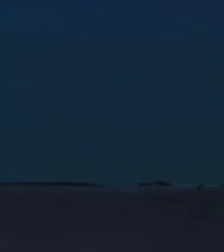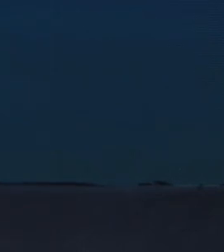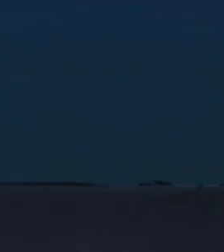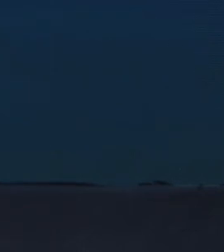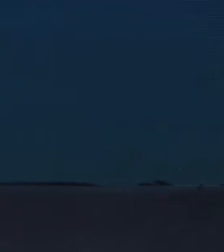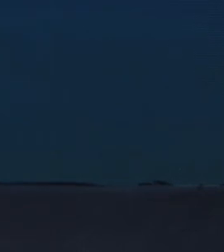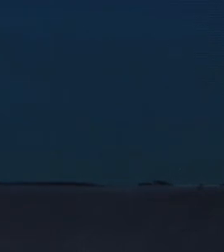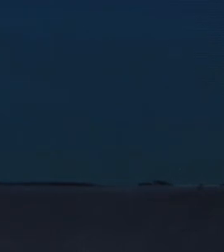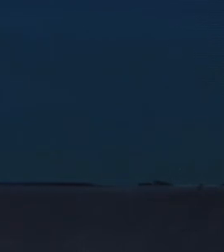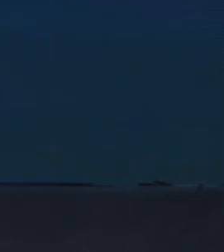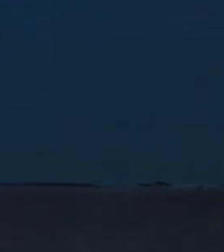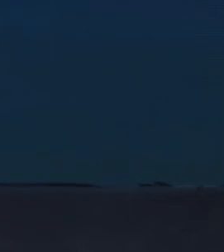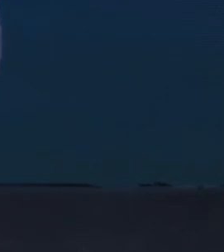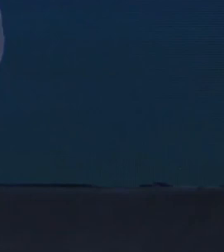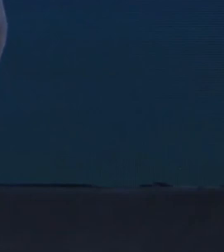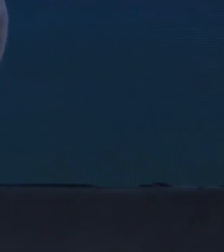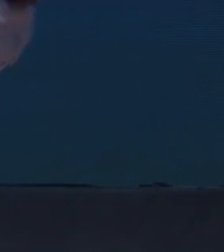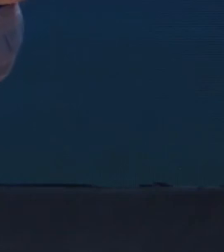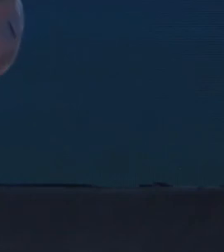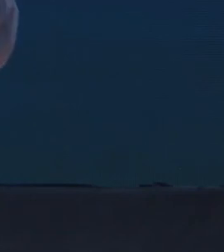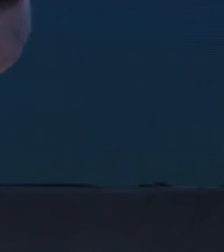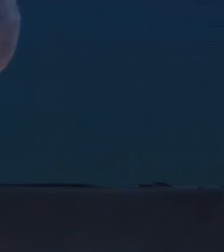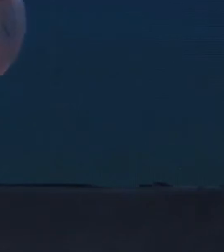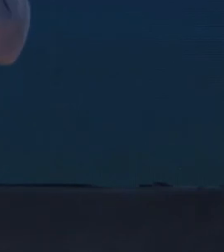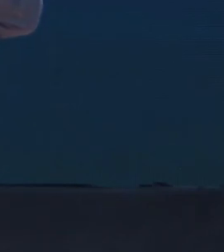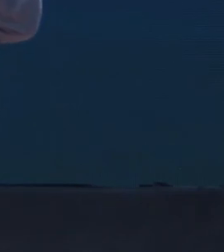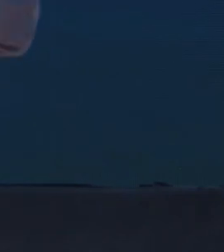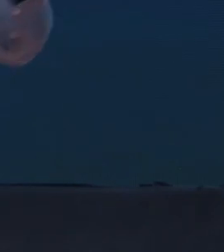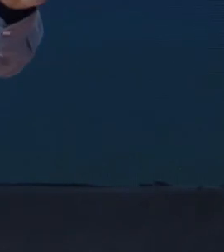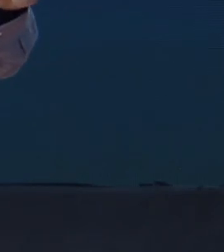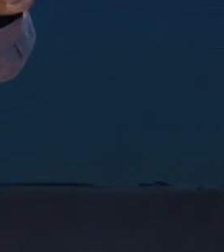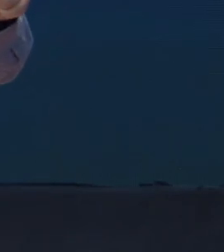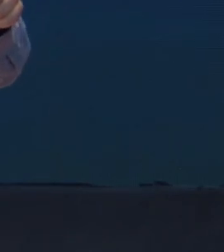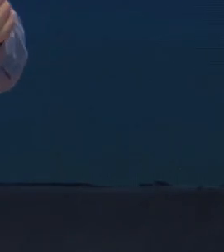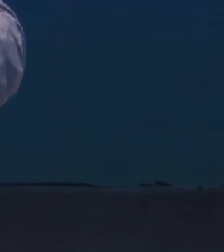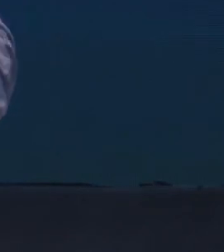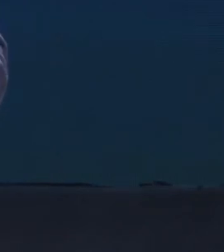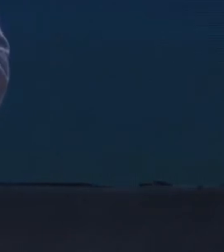que defendamos lo que defendió Gustavo Petro cuando fue alcalde de Bogotá,